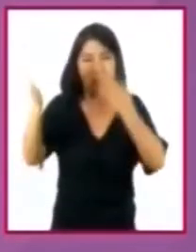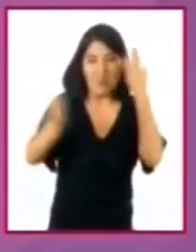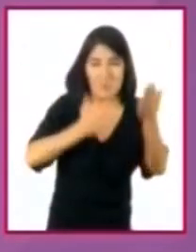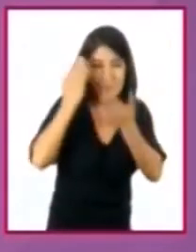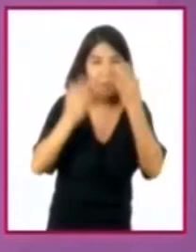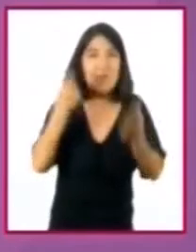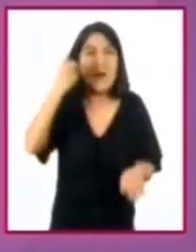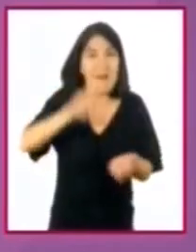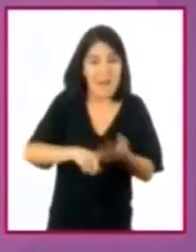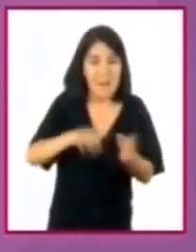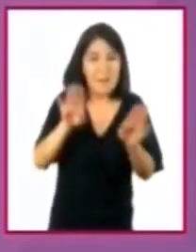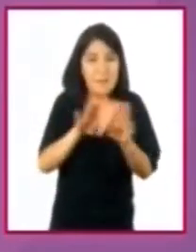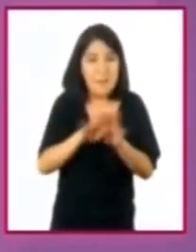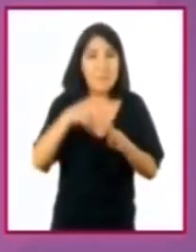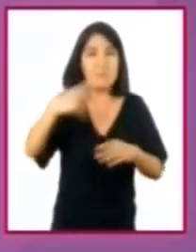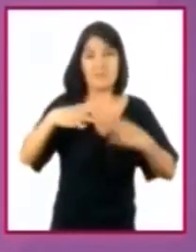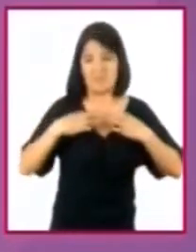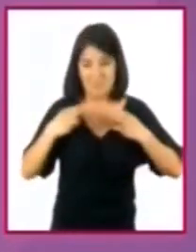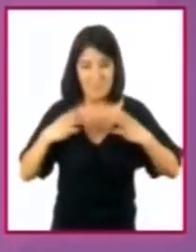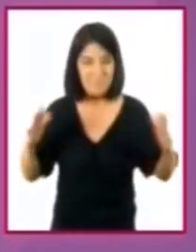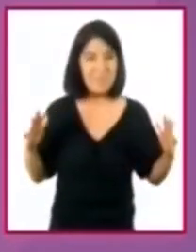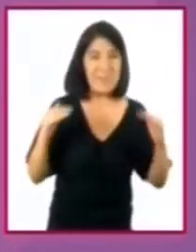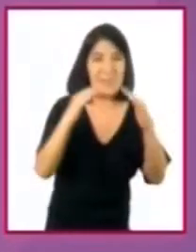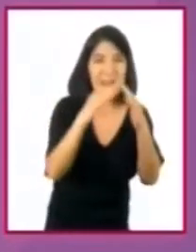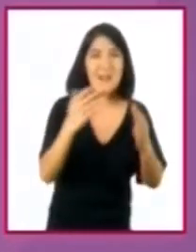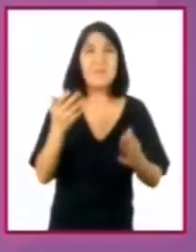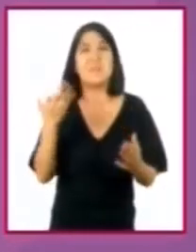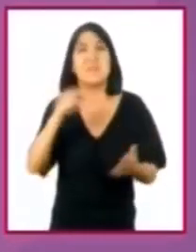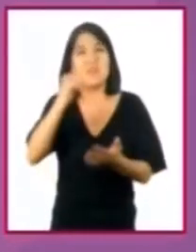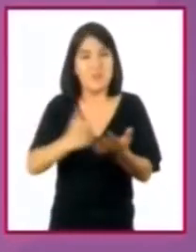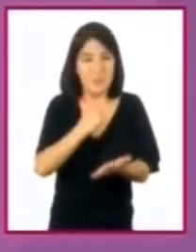través del estudio de los vestigios que aún se conservan.